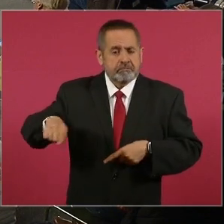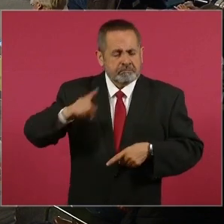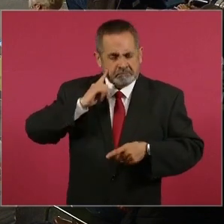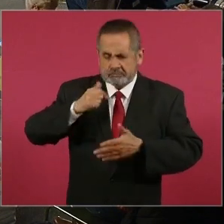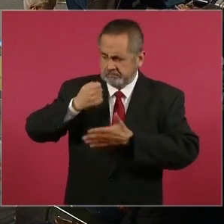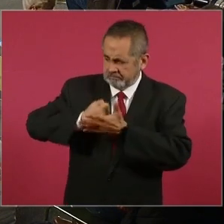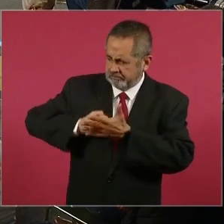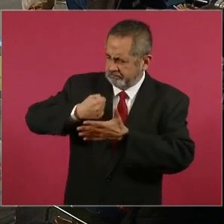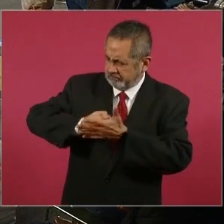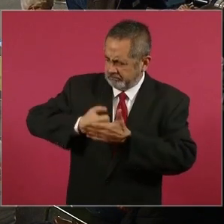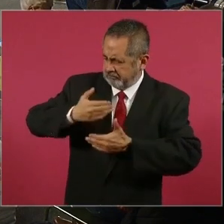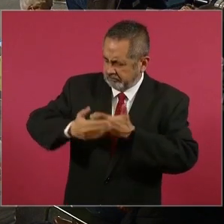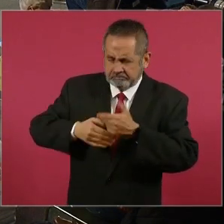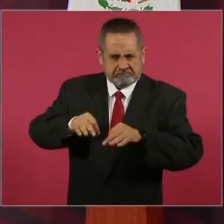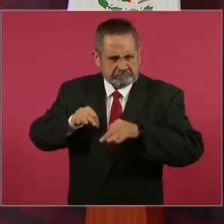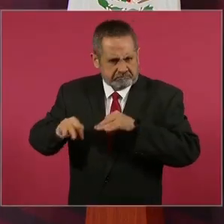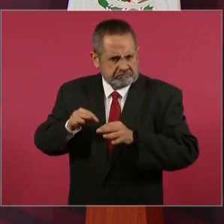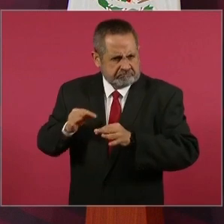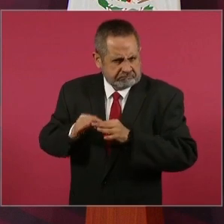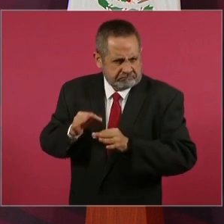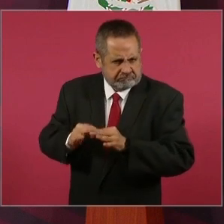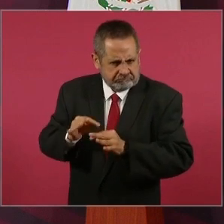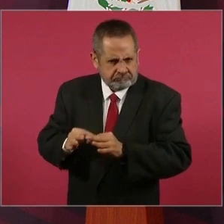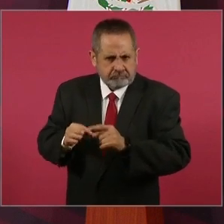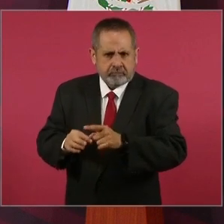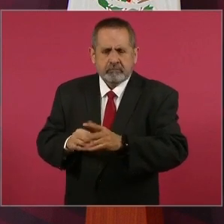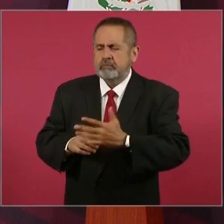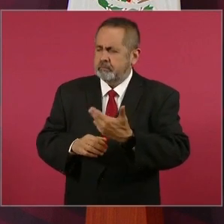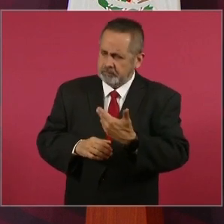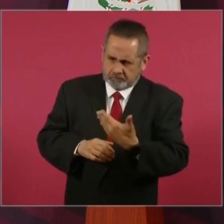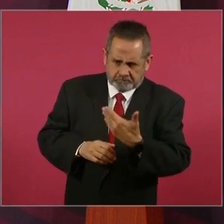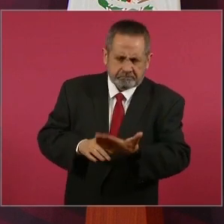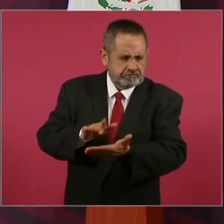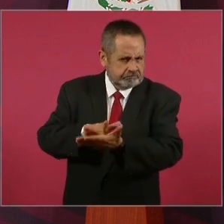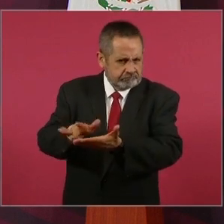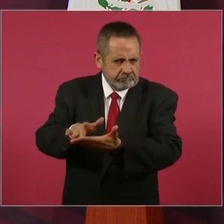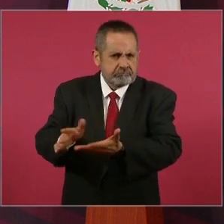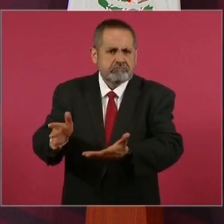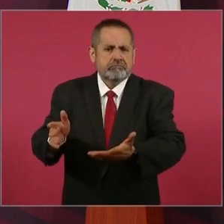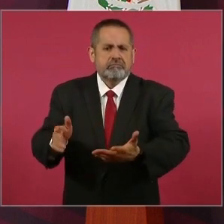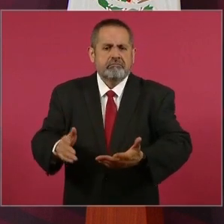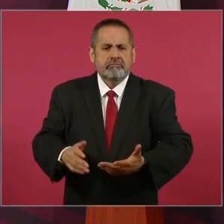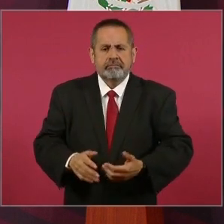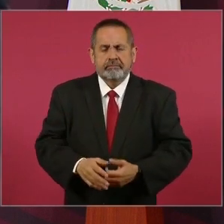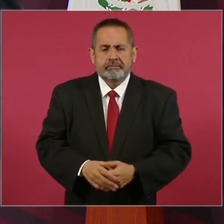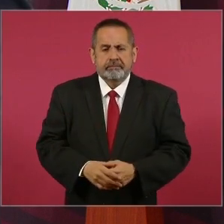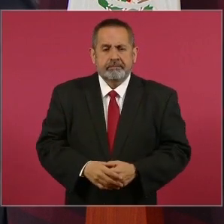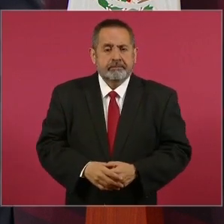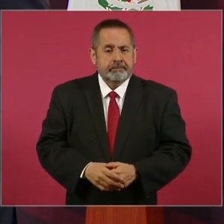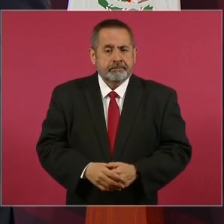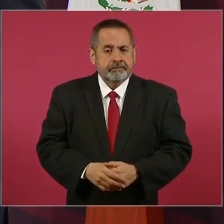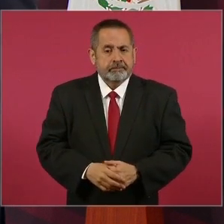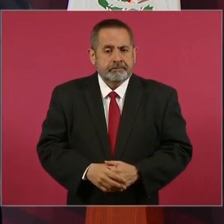luchona muy trabajadora y